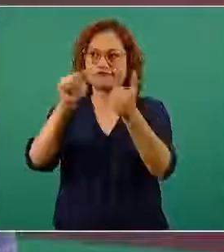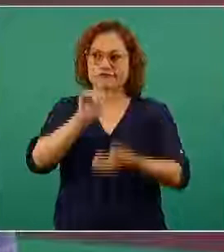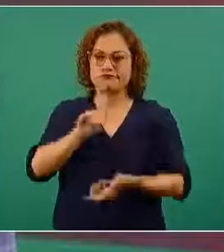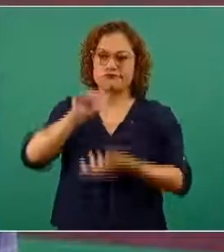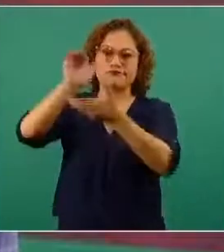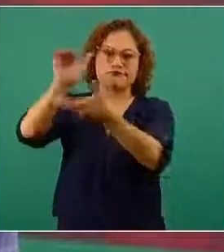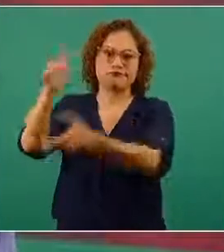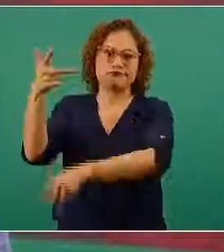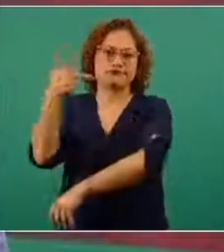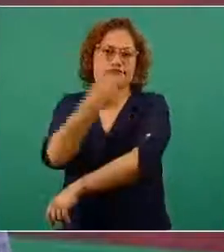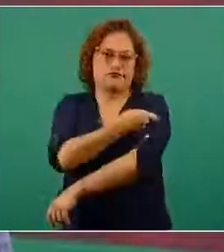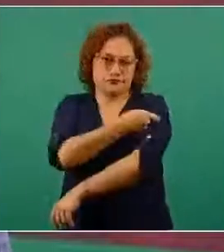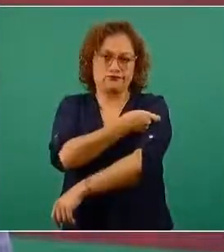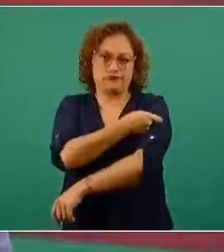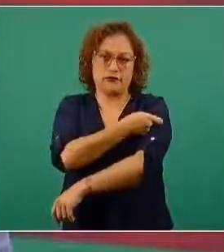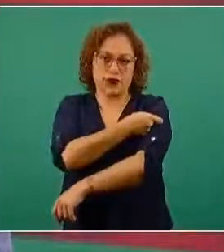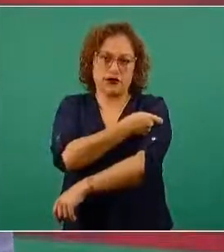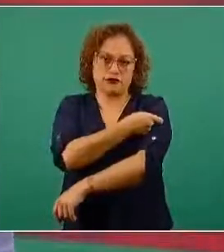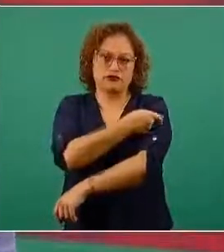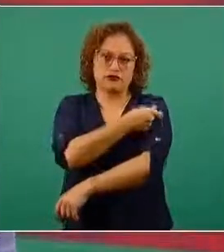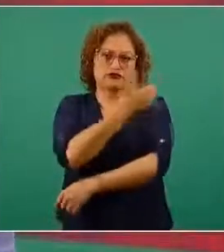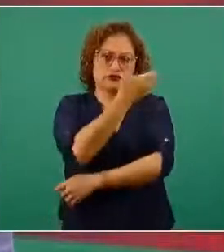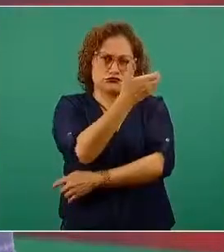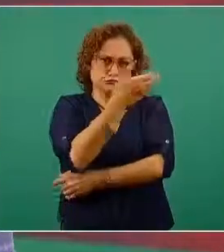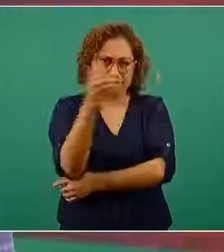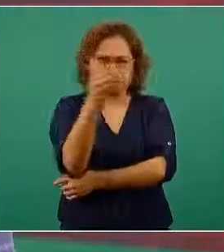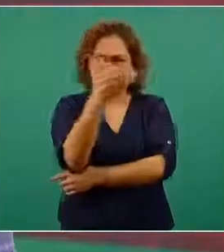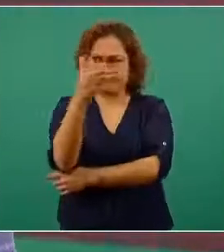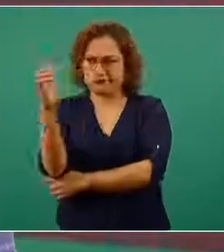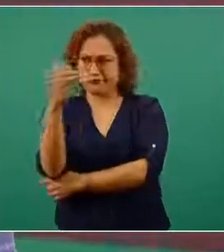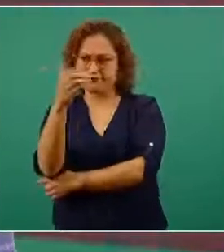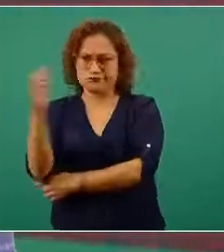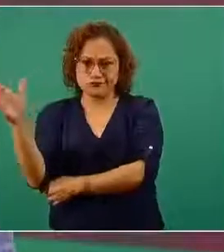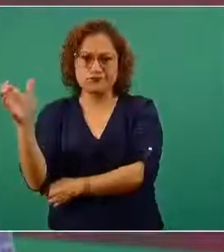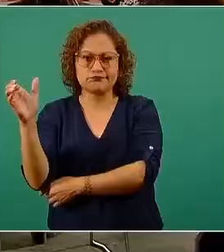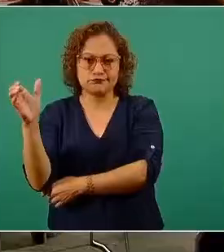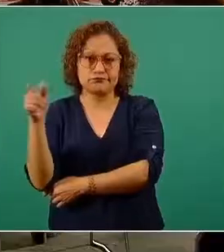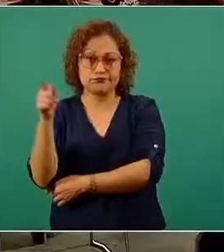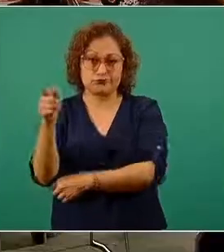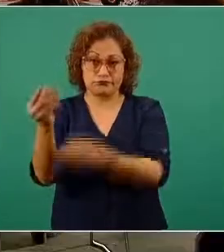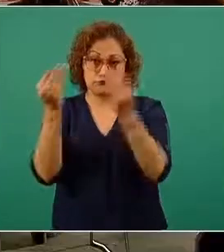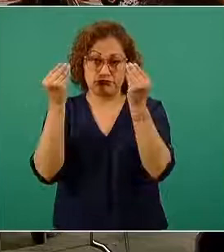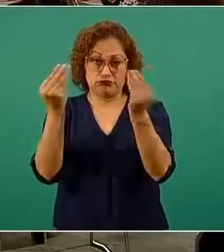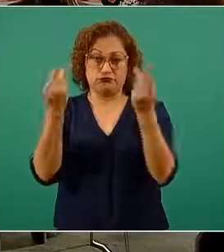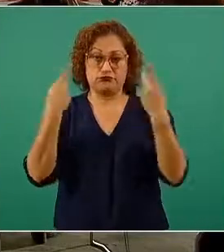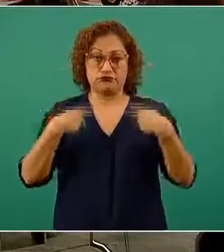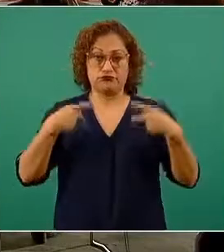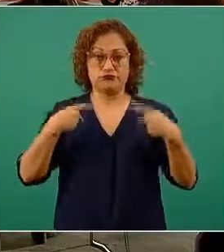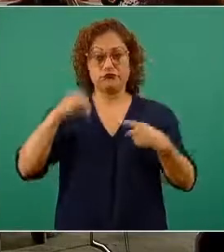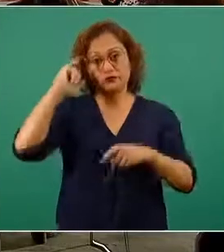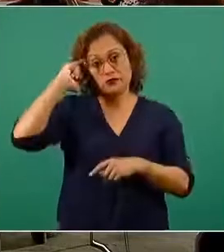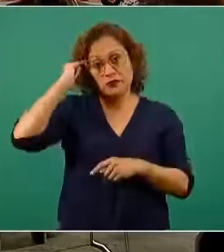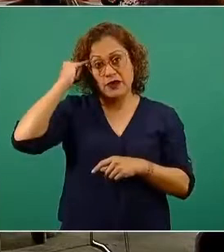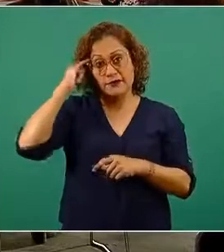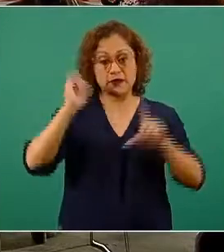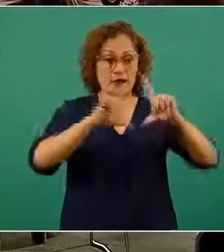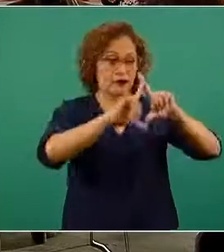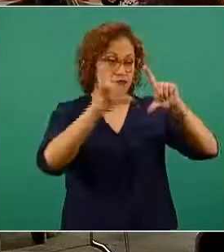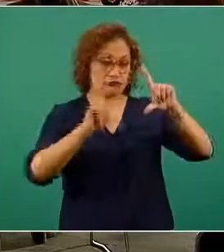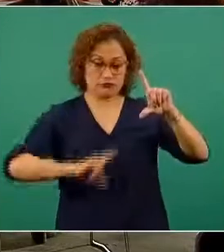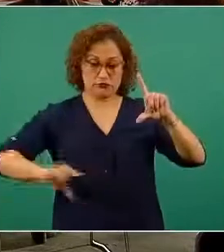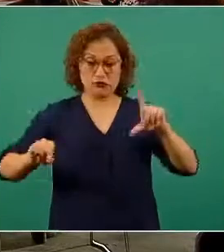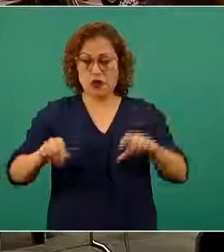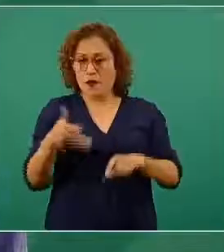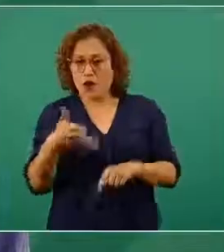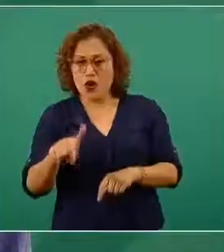esas zonas que son mayormente rurales, y la gran mayoría de la población indígena de México, que son más de 12 millones